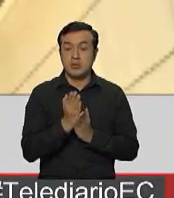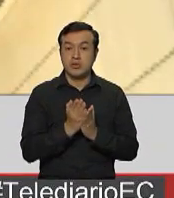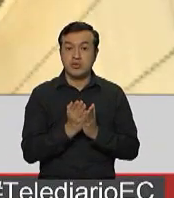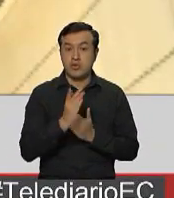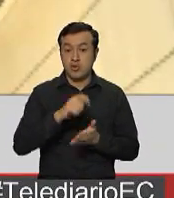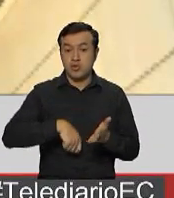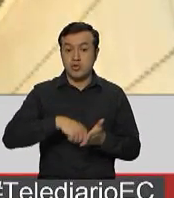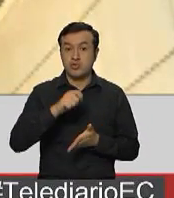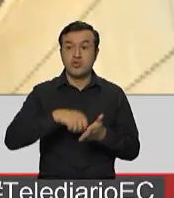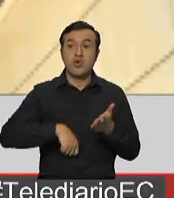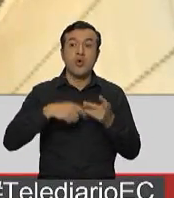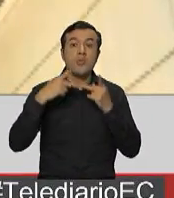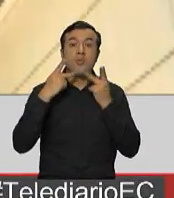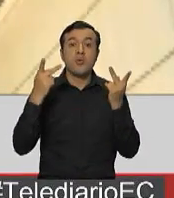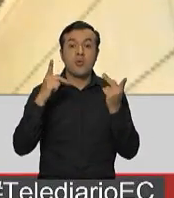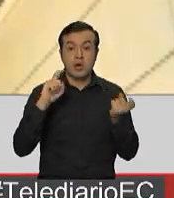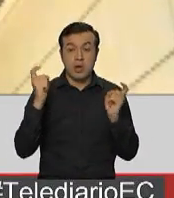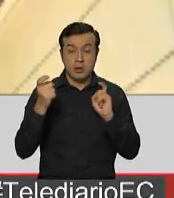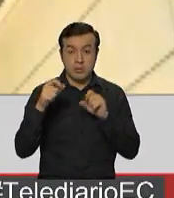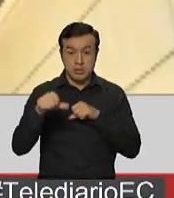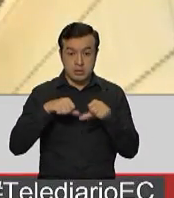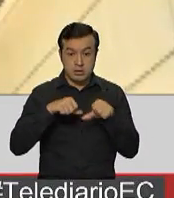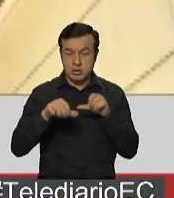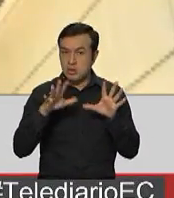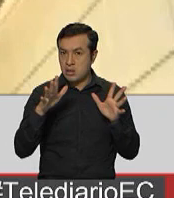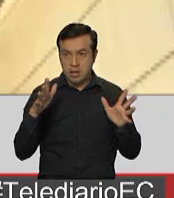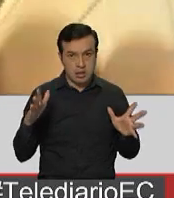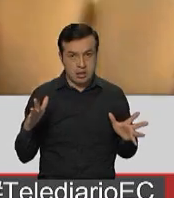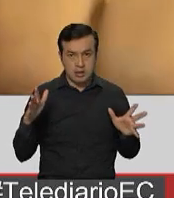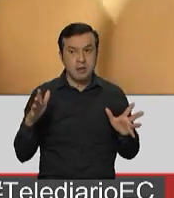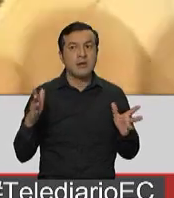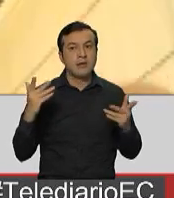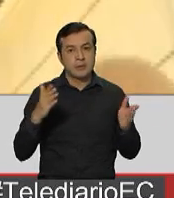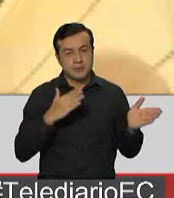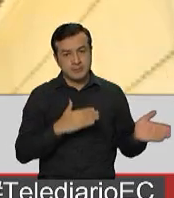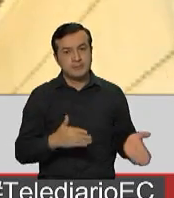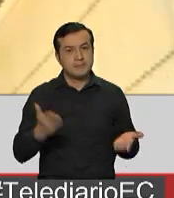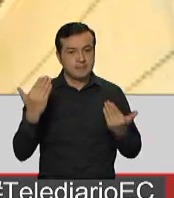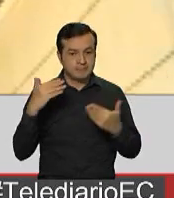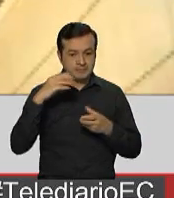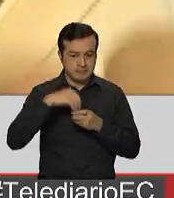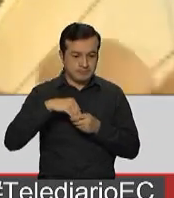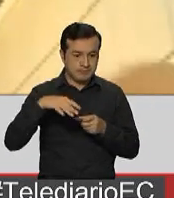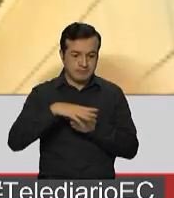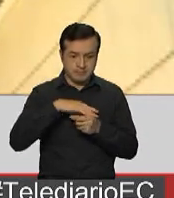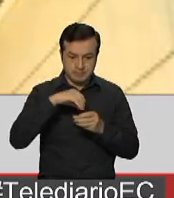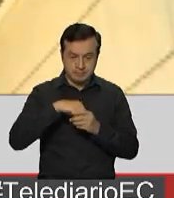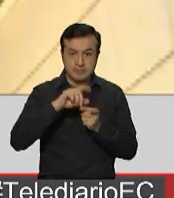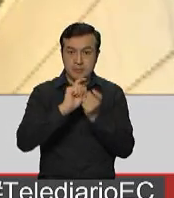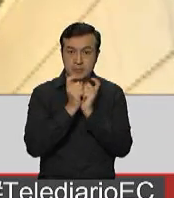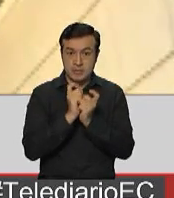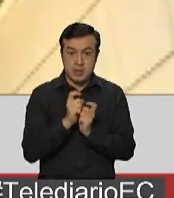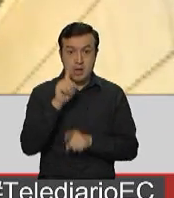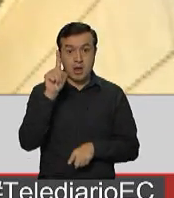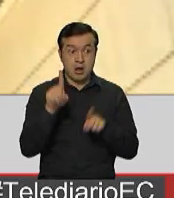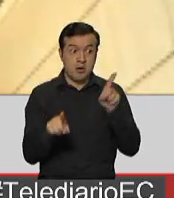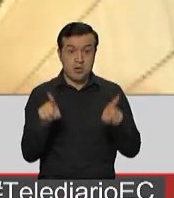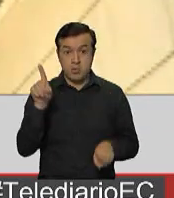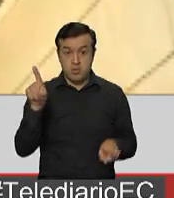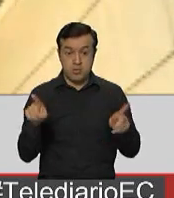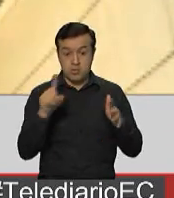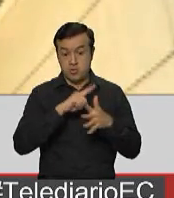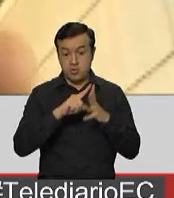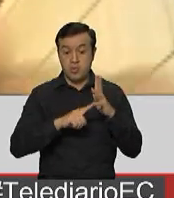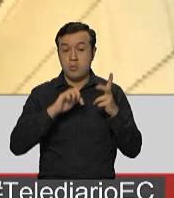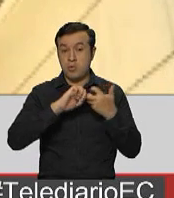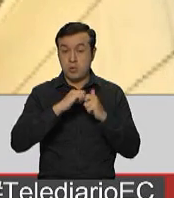cambio administrativo ni tampoco legal. Mediante resoluciones internas hay como modificar varios de los problemas